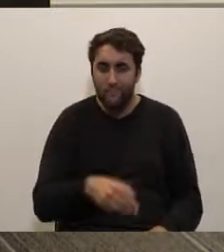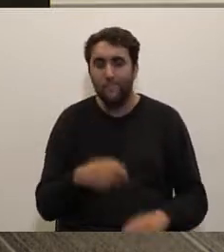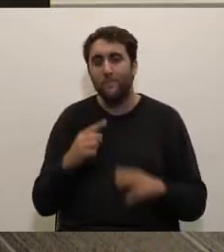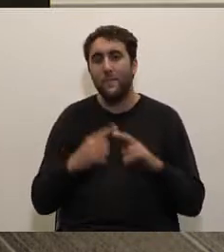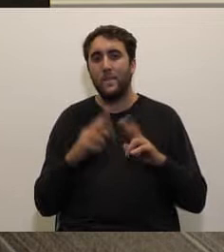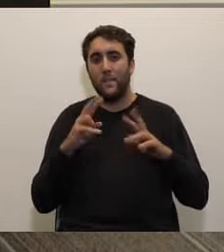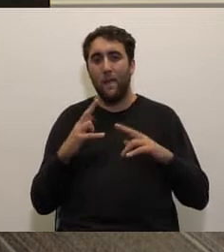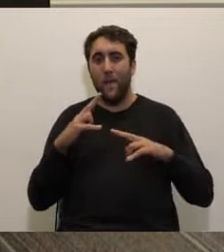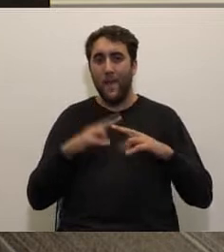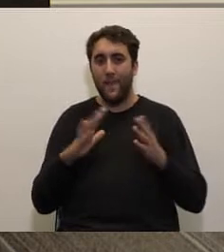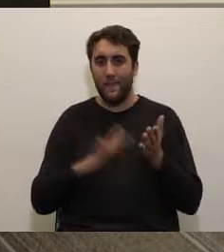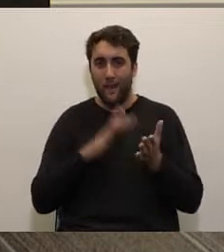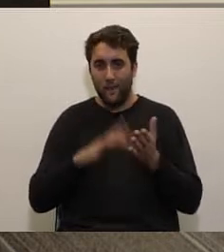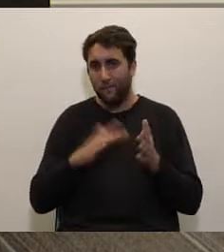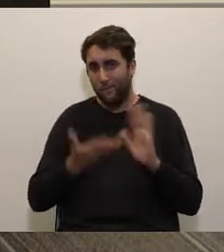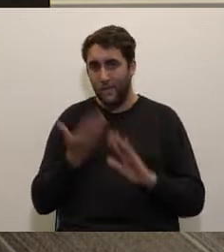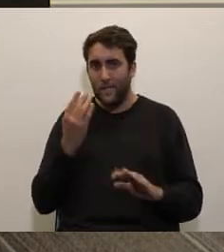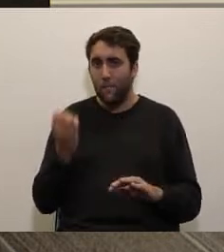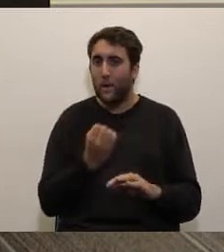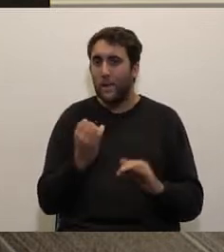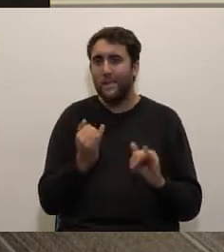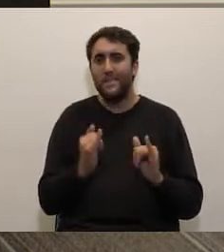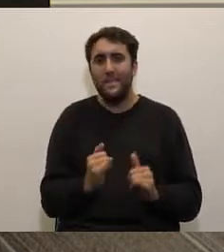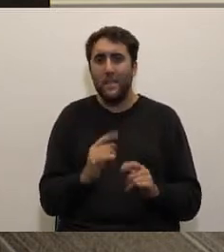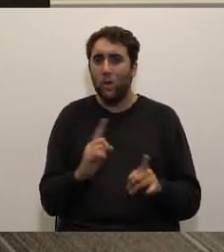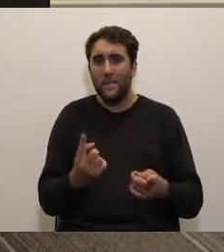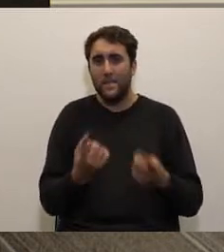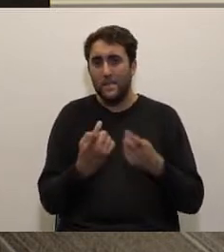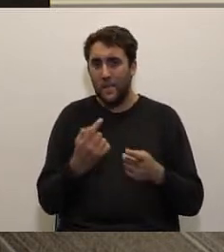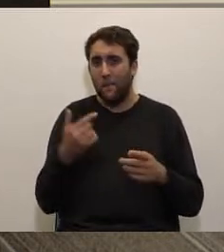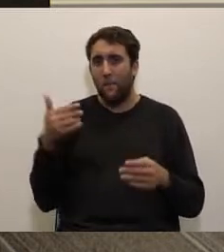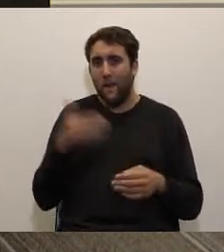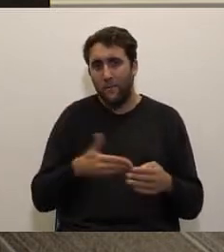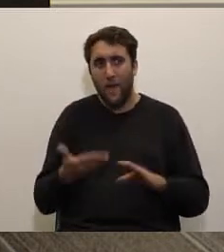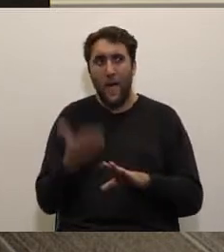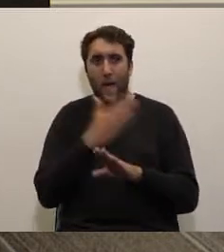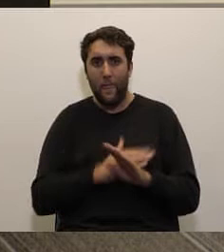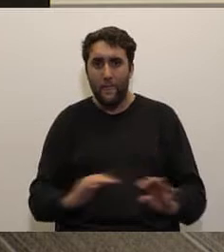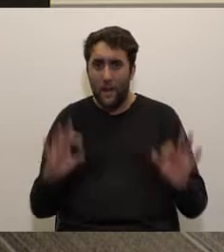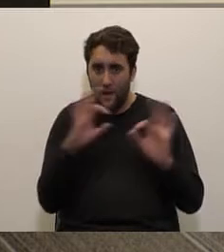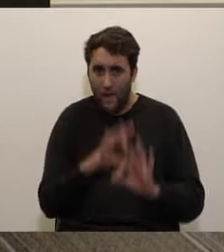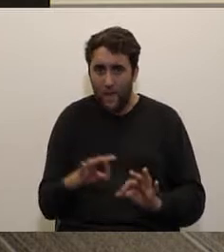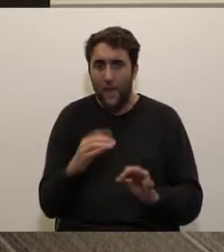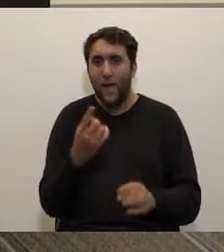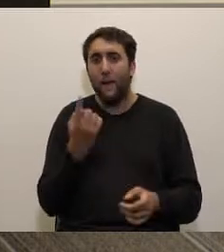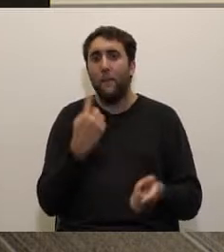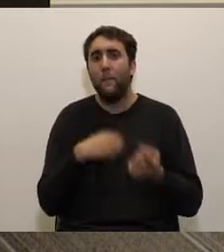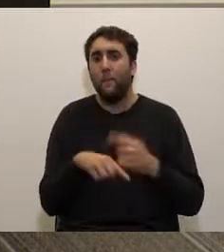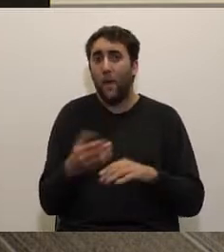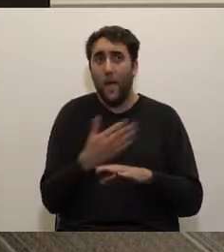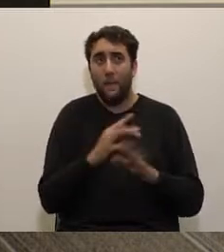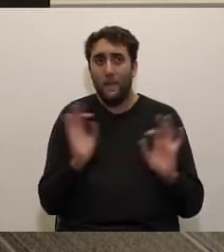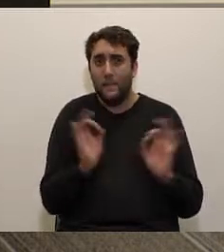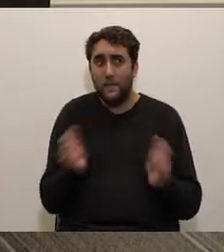este es uno de los componentes más importantes, si bien no necesariamente fueron activistas antes, o sea, cuando no teníamos esta